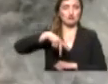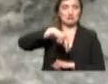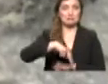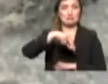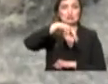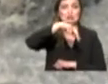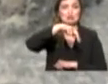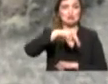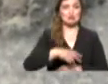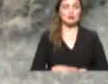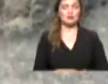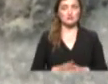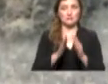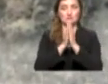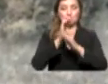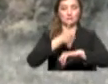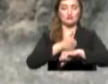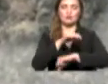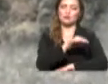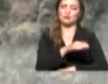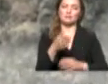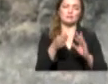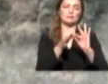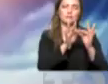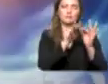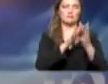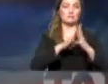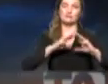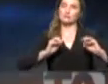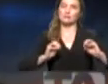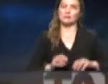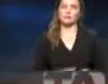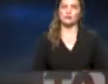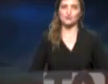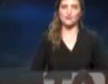avenida. Solicitan a las autoridades que arreglen la calle.